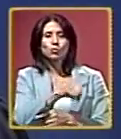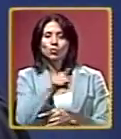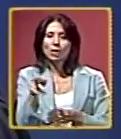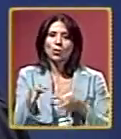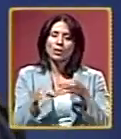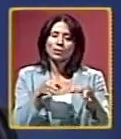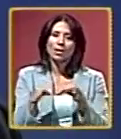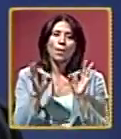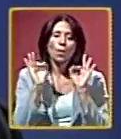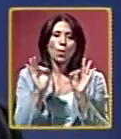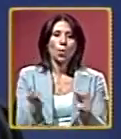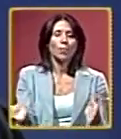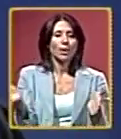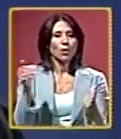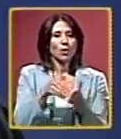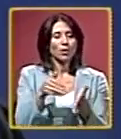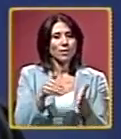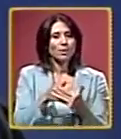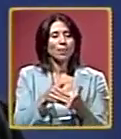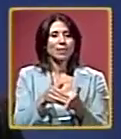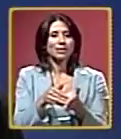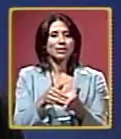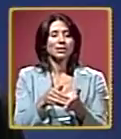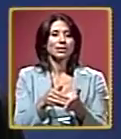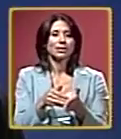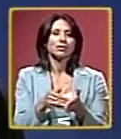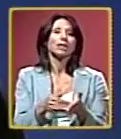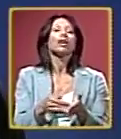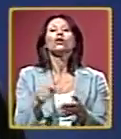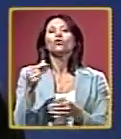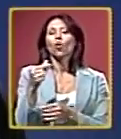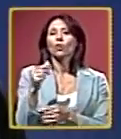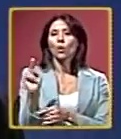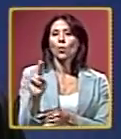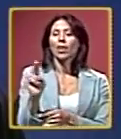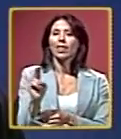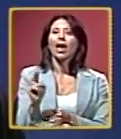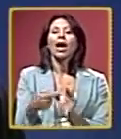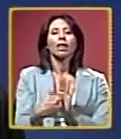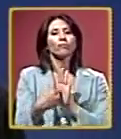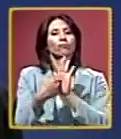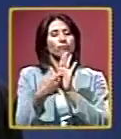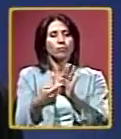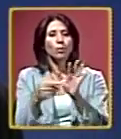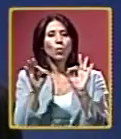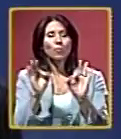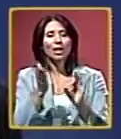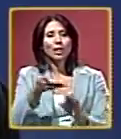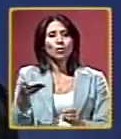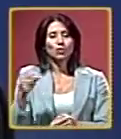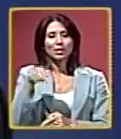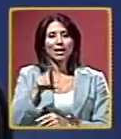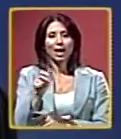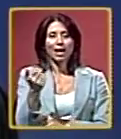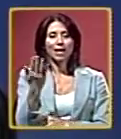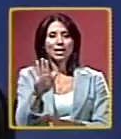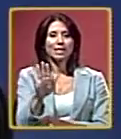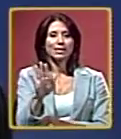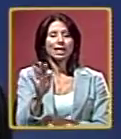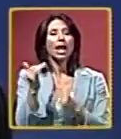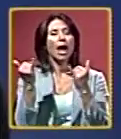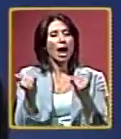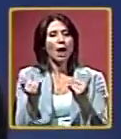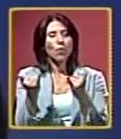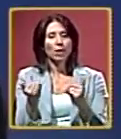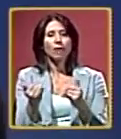más, Yoconda Uveda ha ilustrado muy bien las cosas en Canal 15 nos movemos un poco